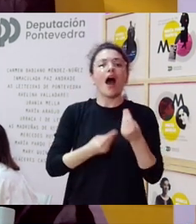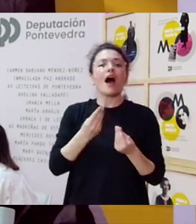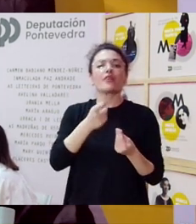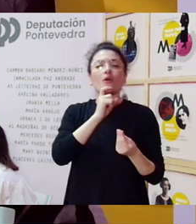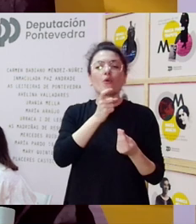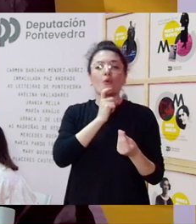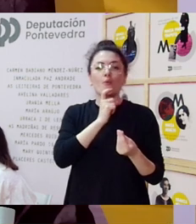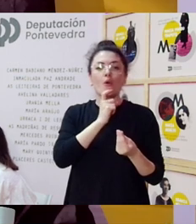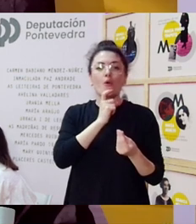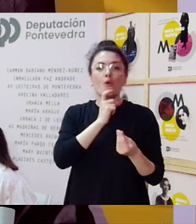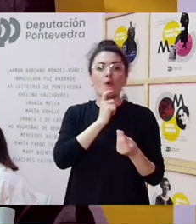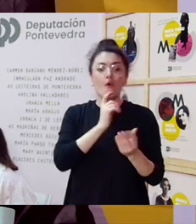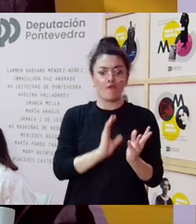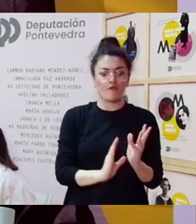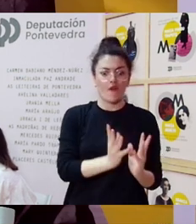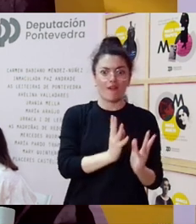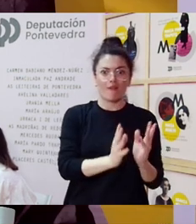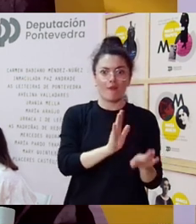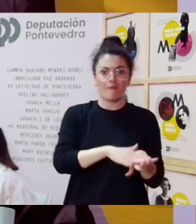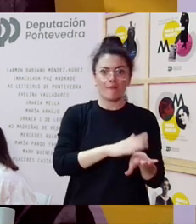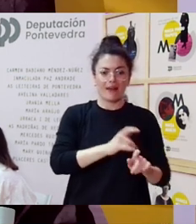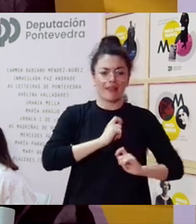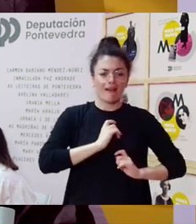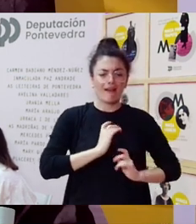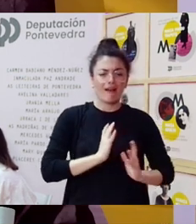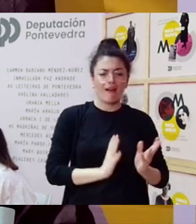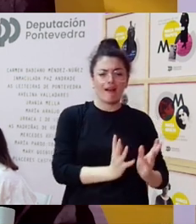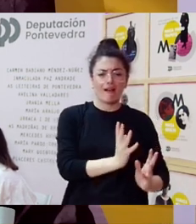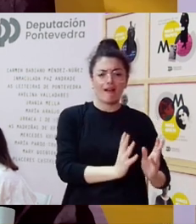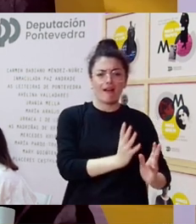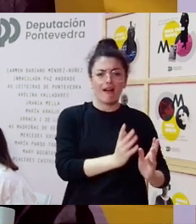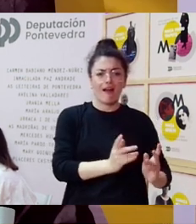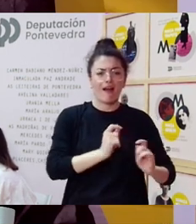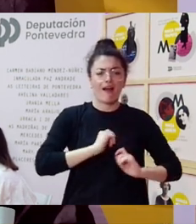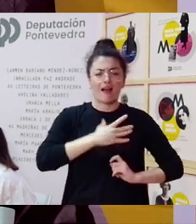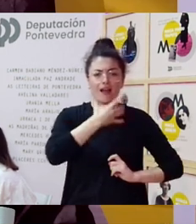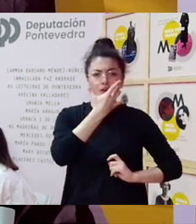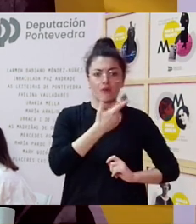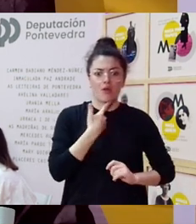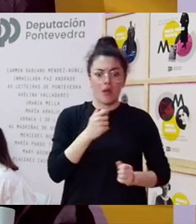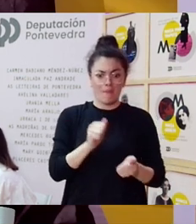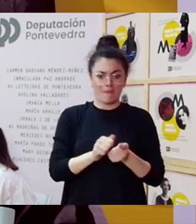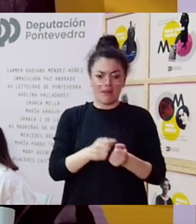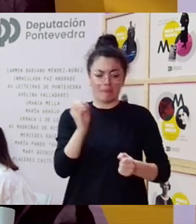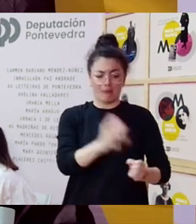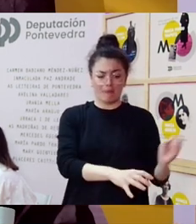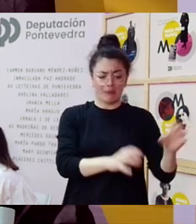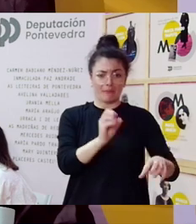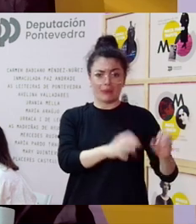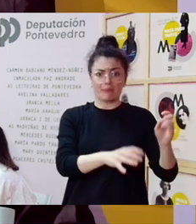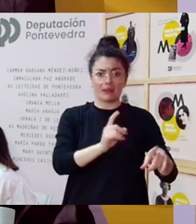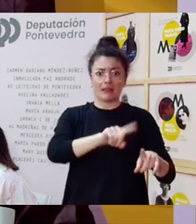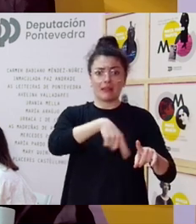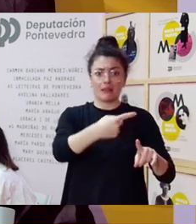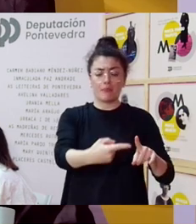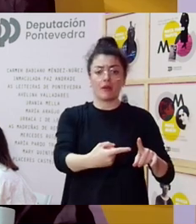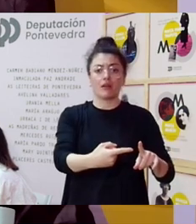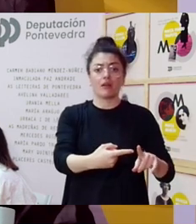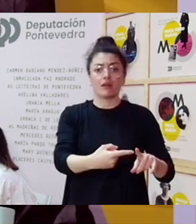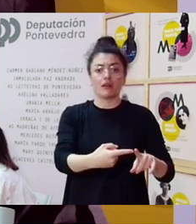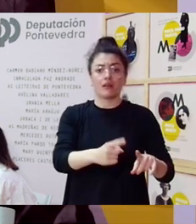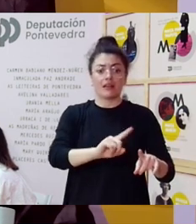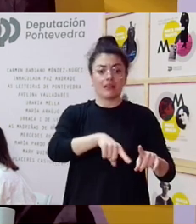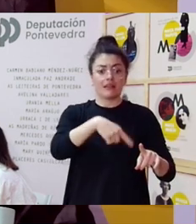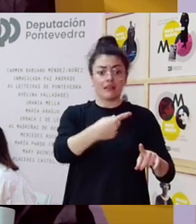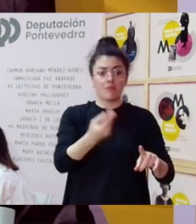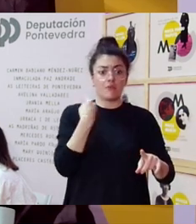fogueiras para quentarse, botaban pedras nas fogueiras e despois de noite levábanas coas